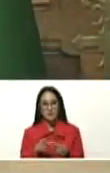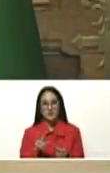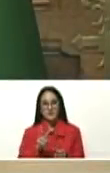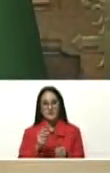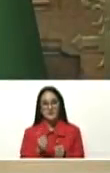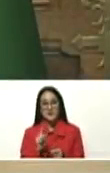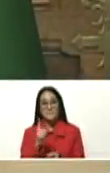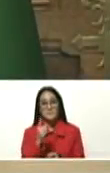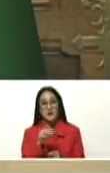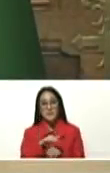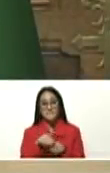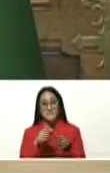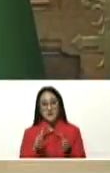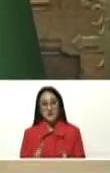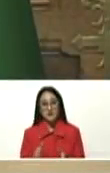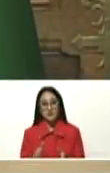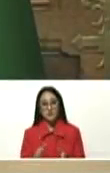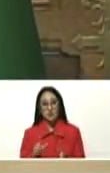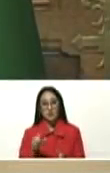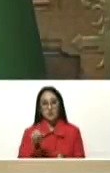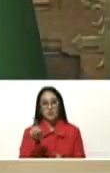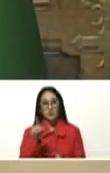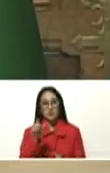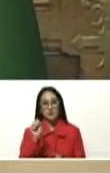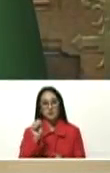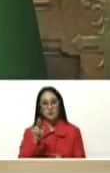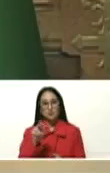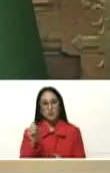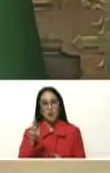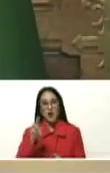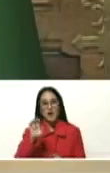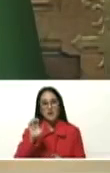viceprimer ministro Suárez Zambú,